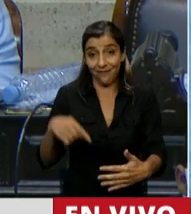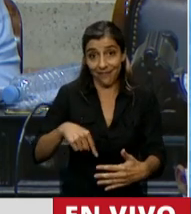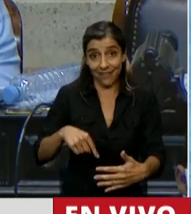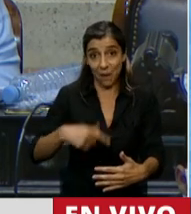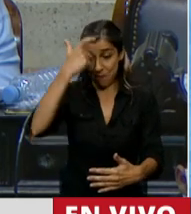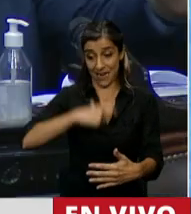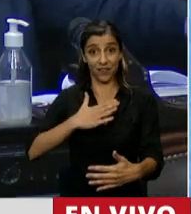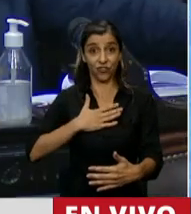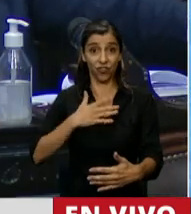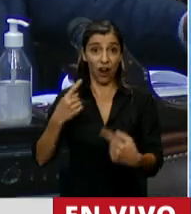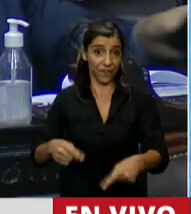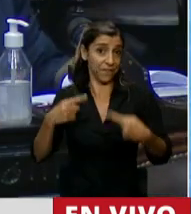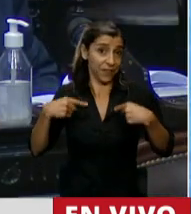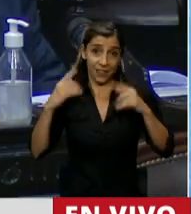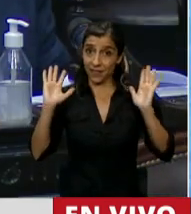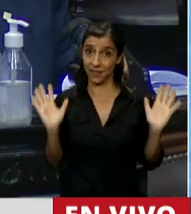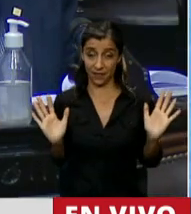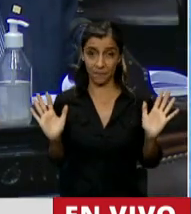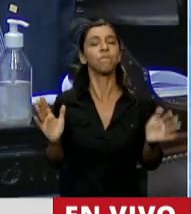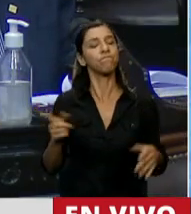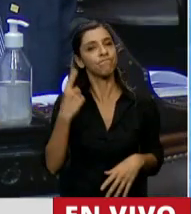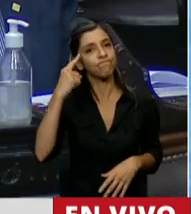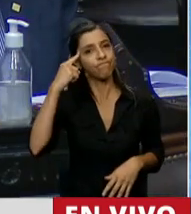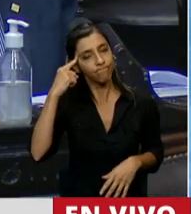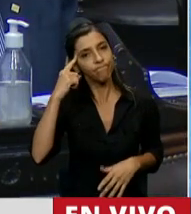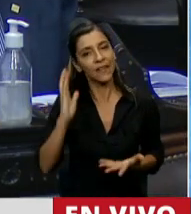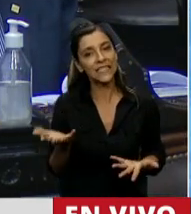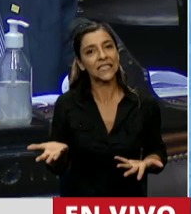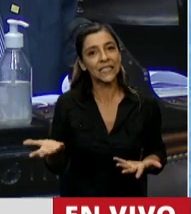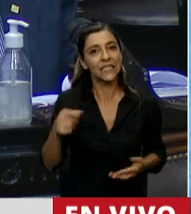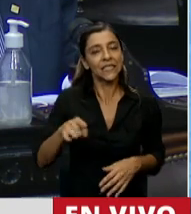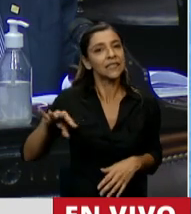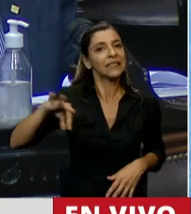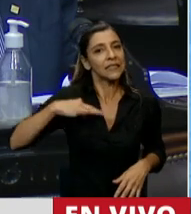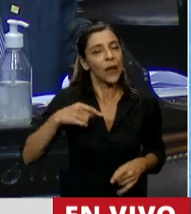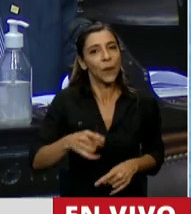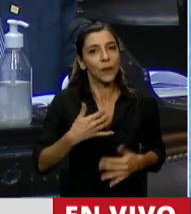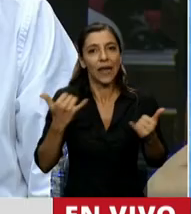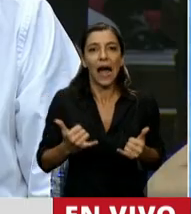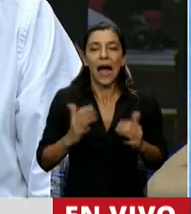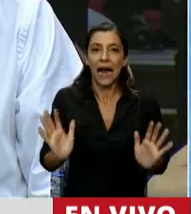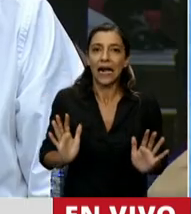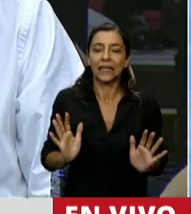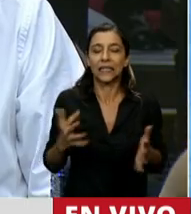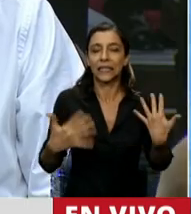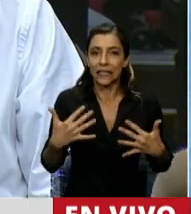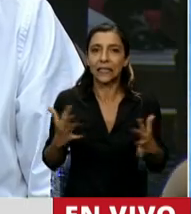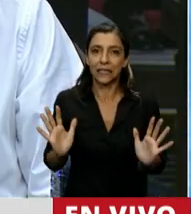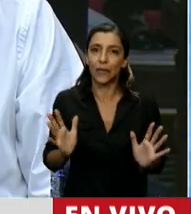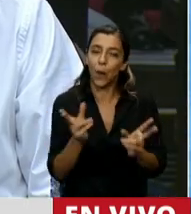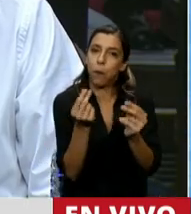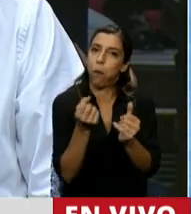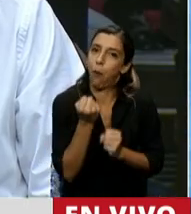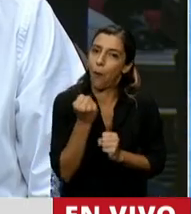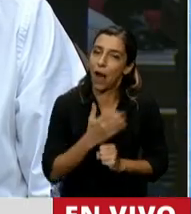expansión o el límite que tiene el valor de la vida en que creo que la voz de los argentinos, sea los legisladores que nos precedieron, los argentinos